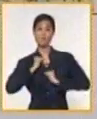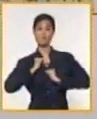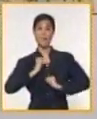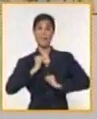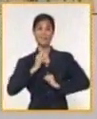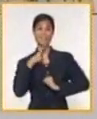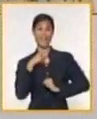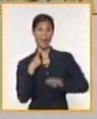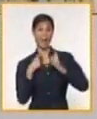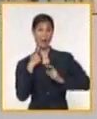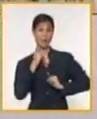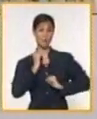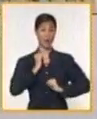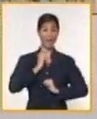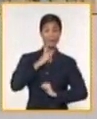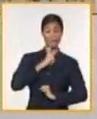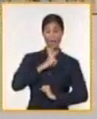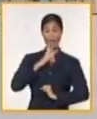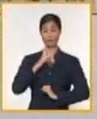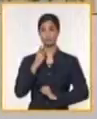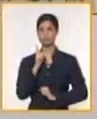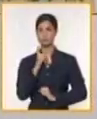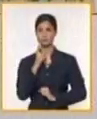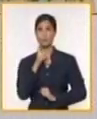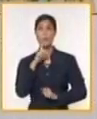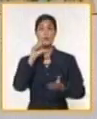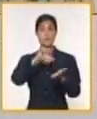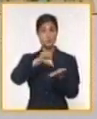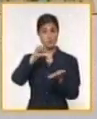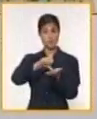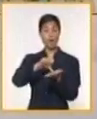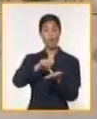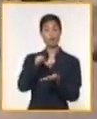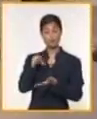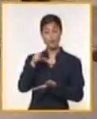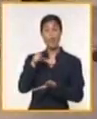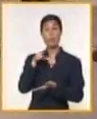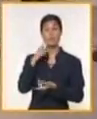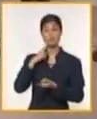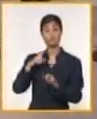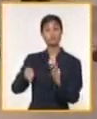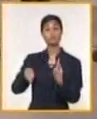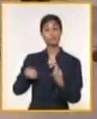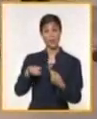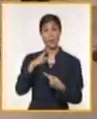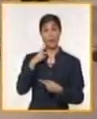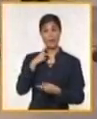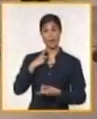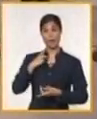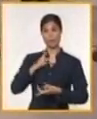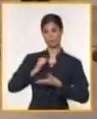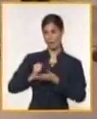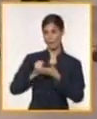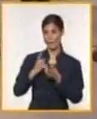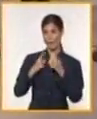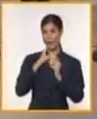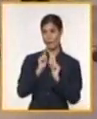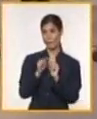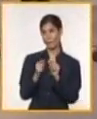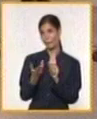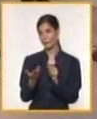que Irán ha sabido responderle, se lo han sentido dentro de Israel. Exacto. Porque,